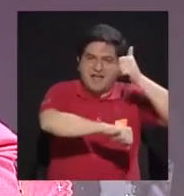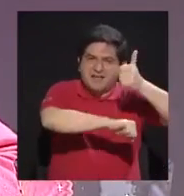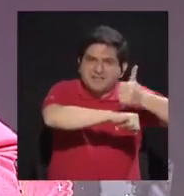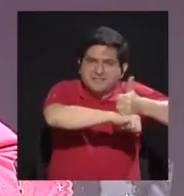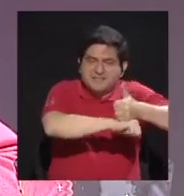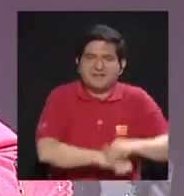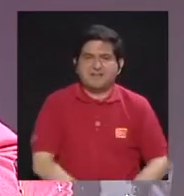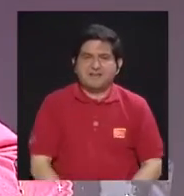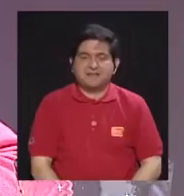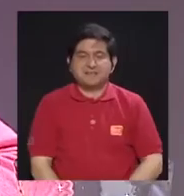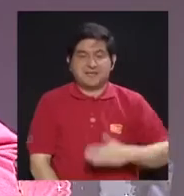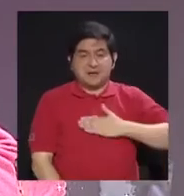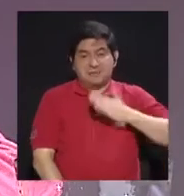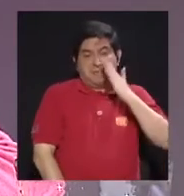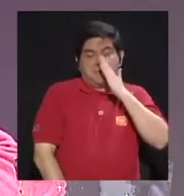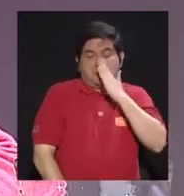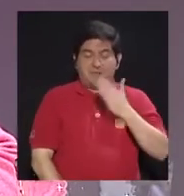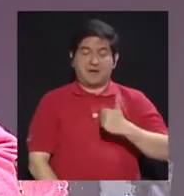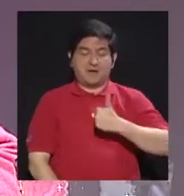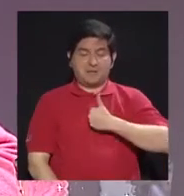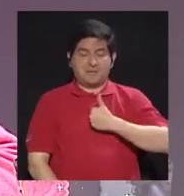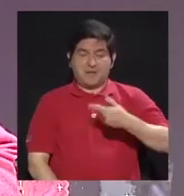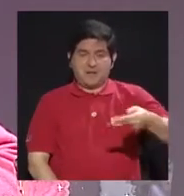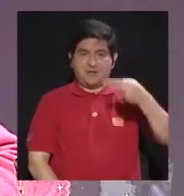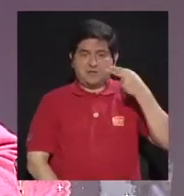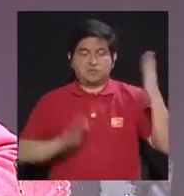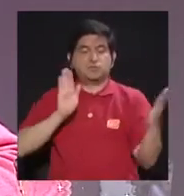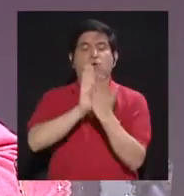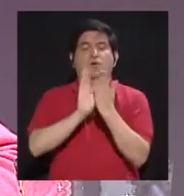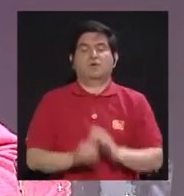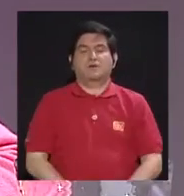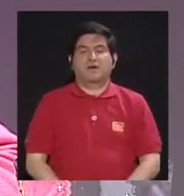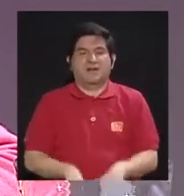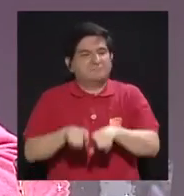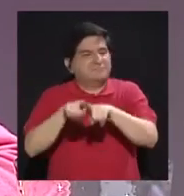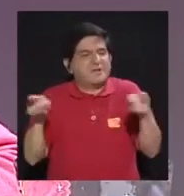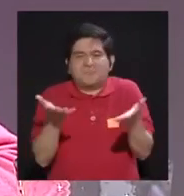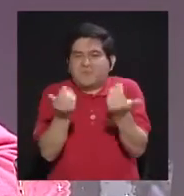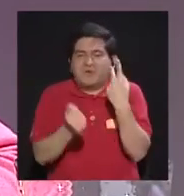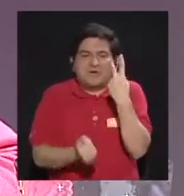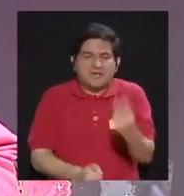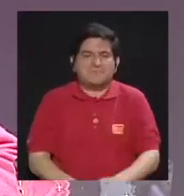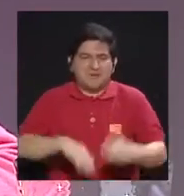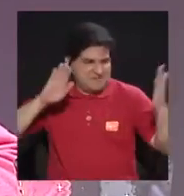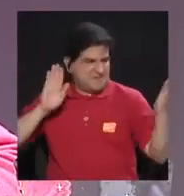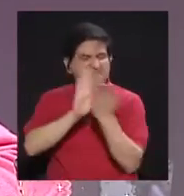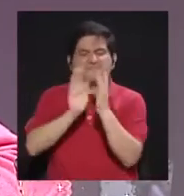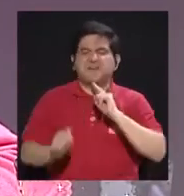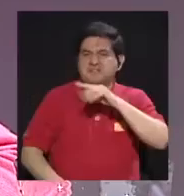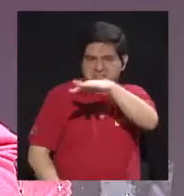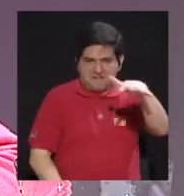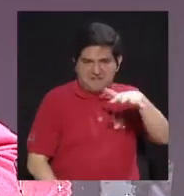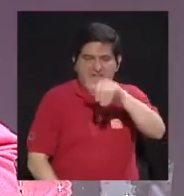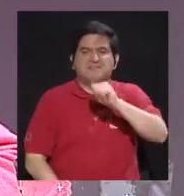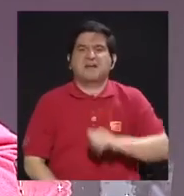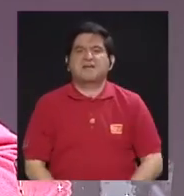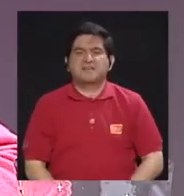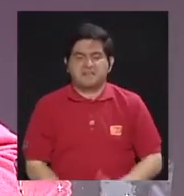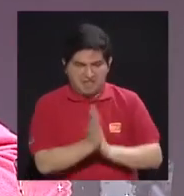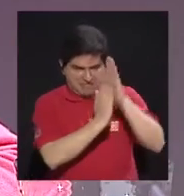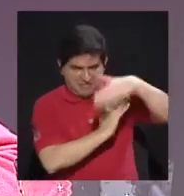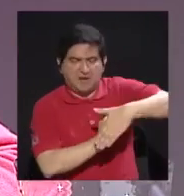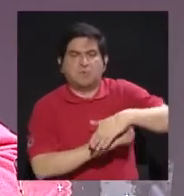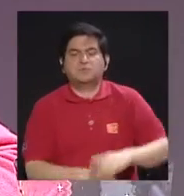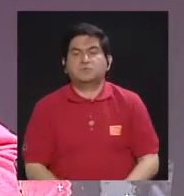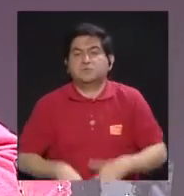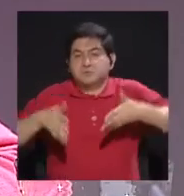que necesitó en algún momento ponerse mi madre ante mi propia historia. Por lo tanto, tampoco quieren ver cara a cara la realidad de los abusos.